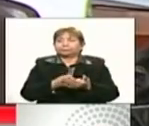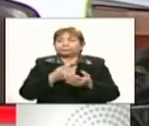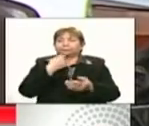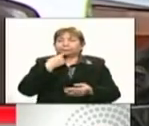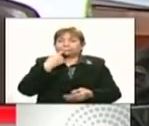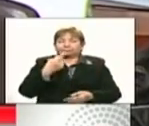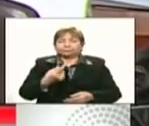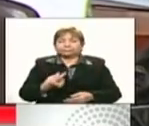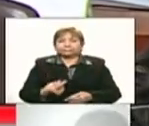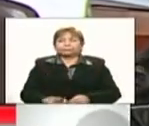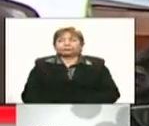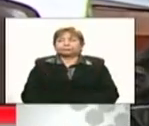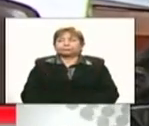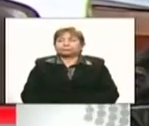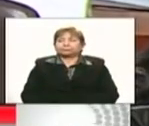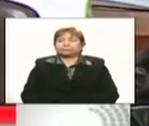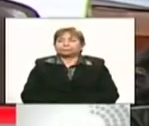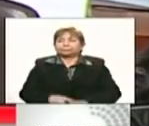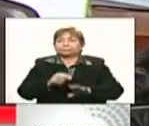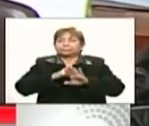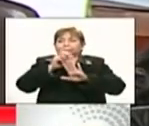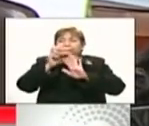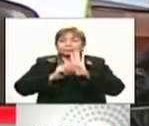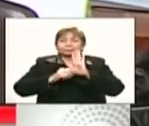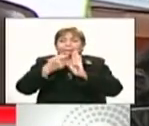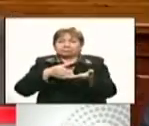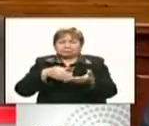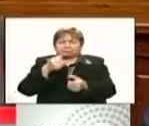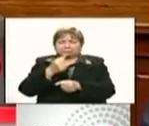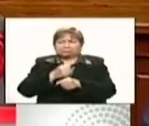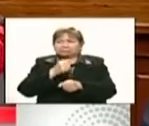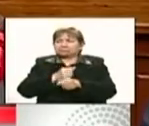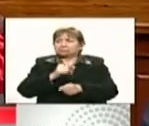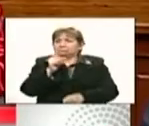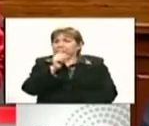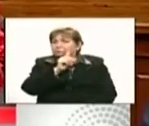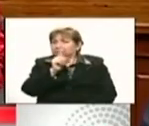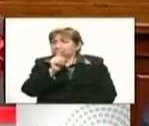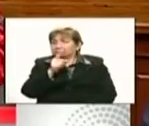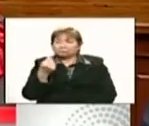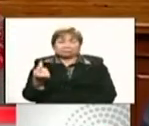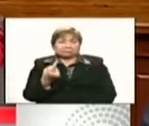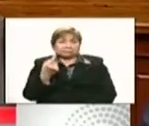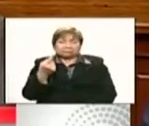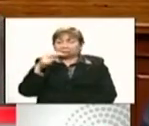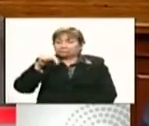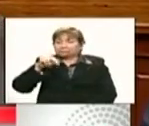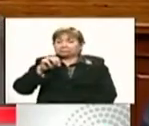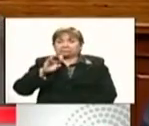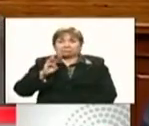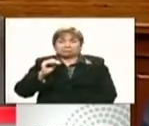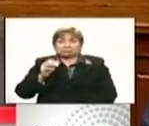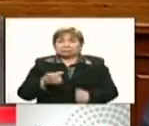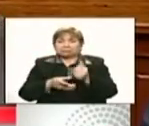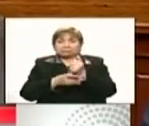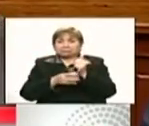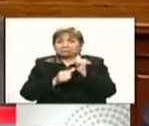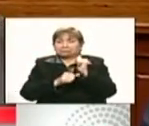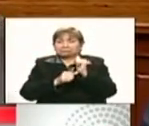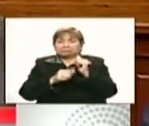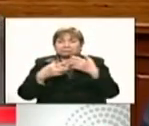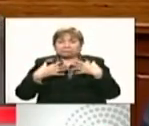hacer es buscar y saber si es que tienen los dos tercios de la votación, o sea, 87 votos sobre